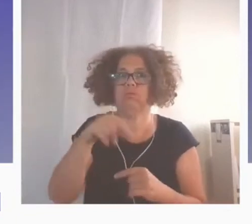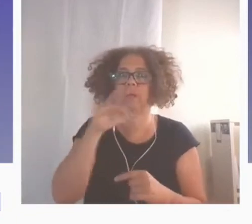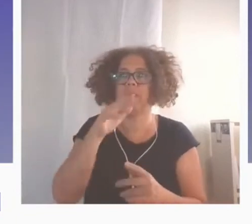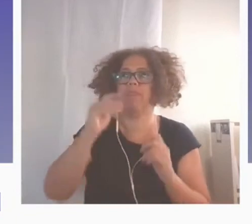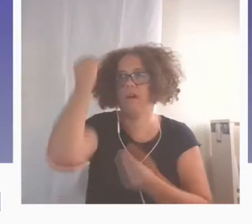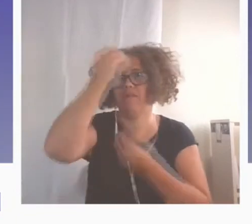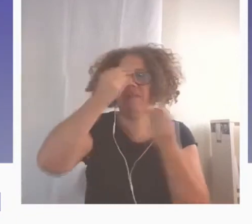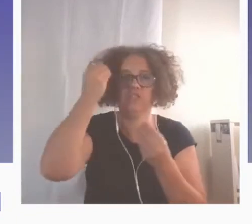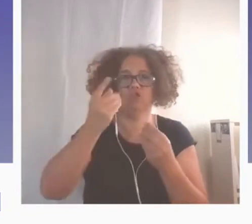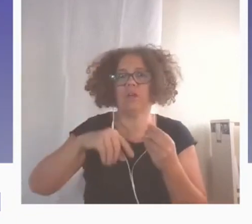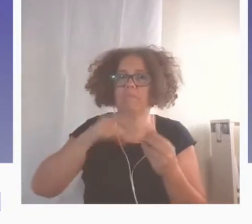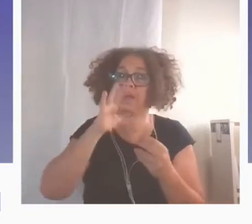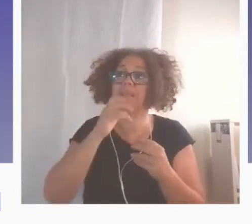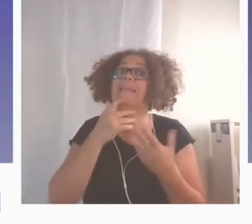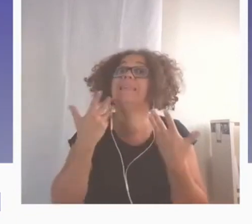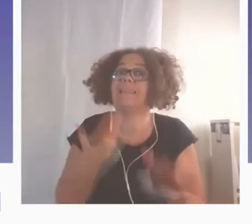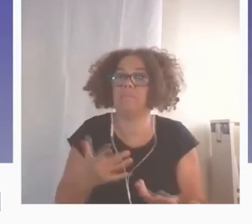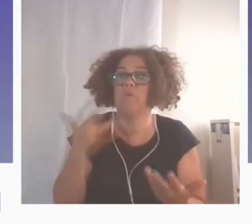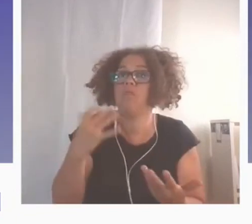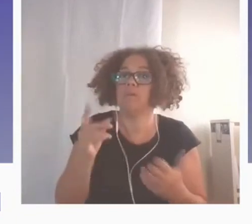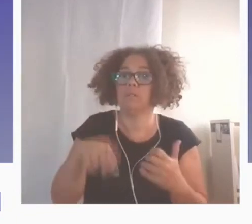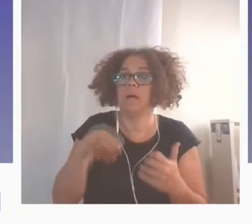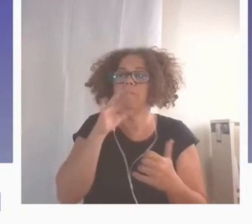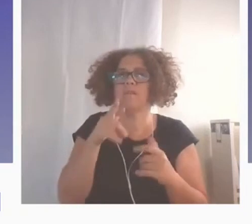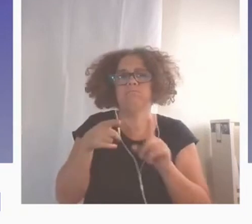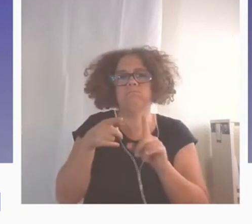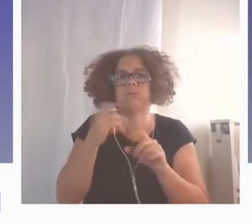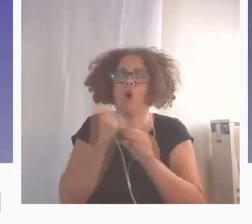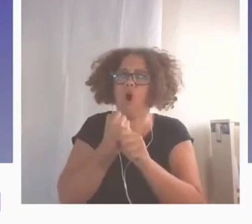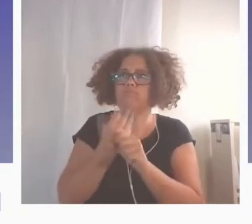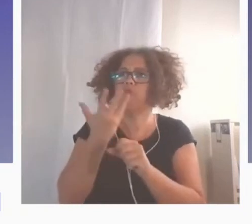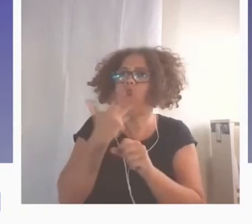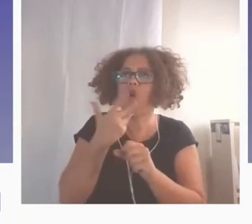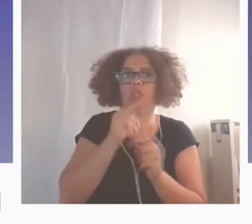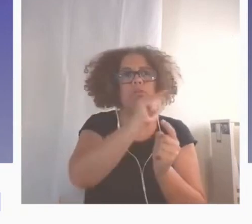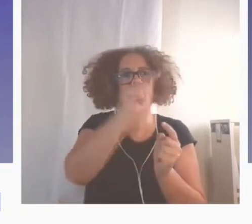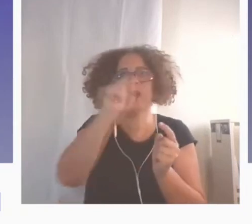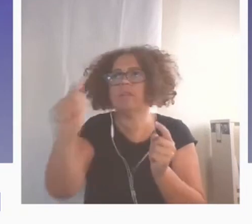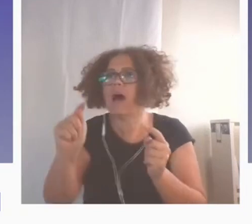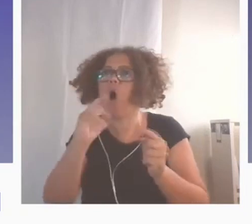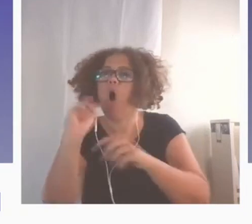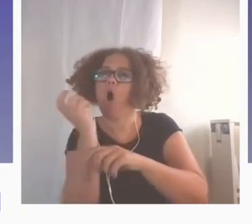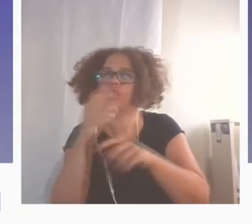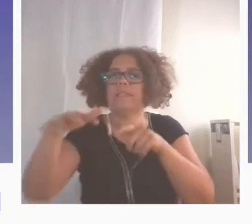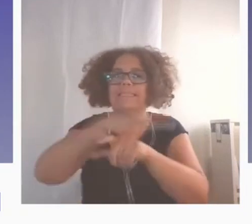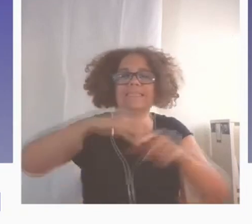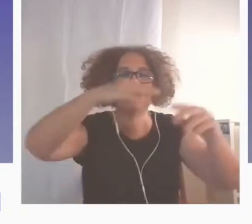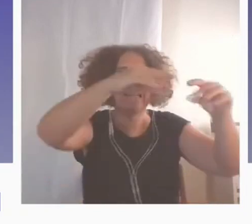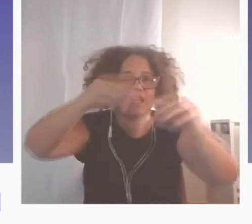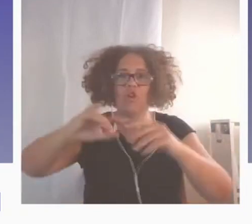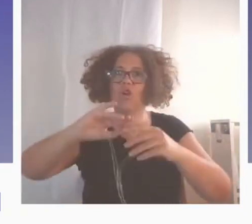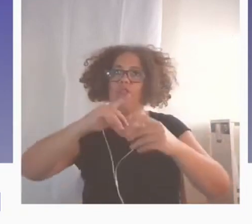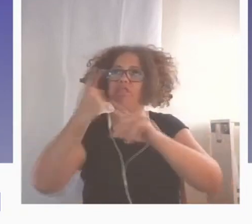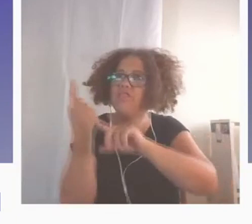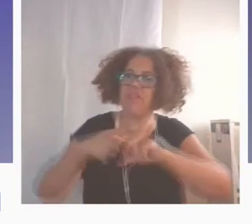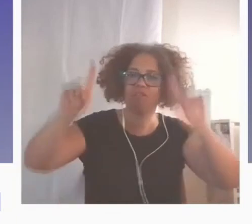y nos van a hacer conocer cómo se está trabajando en otros puntos, en diferentes territorios, con diferentes proyectos,